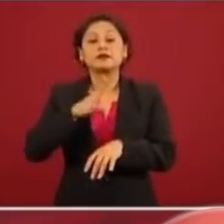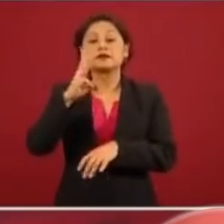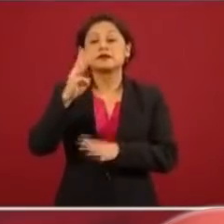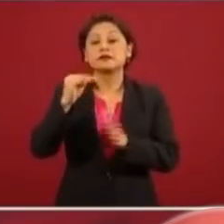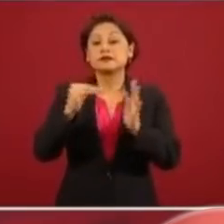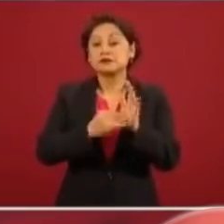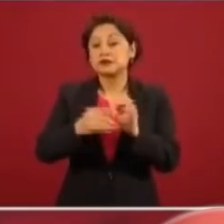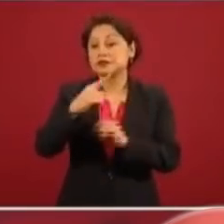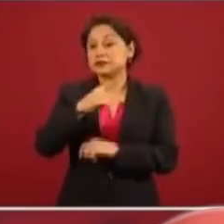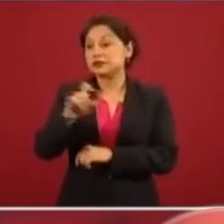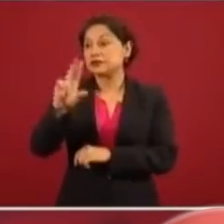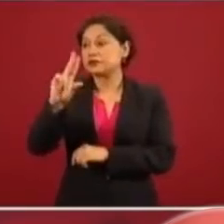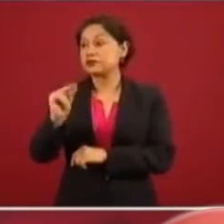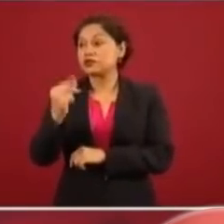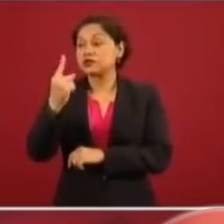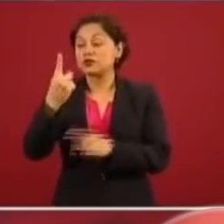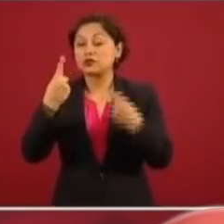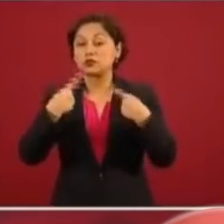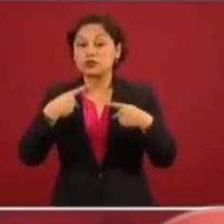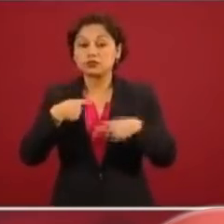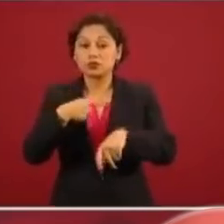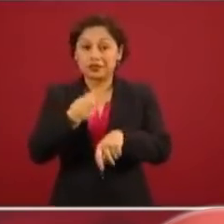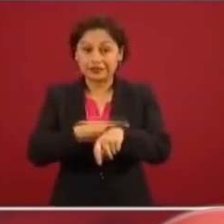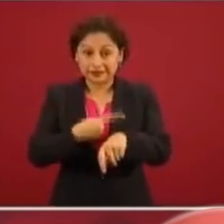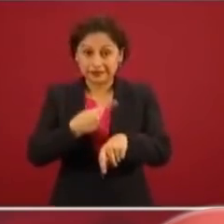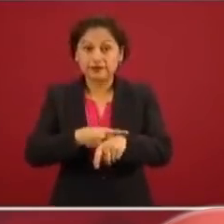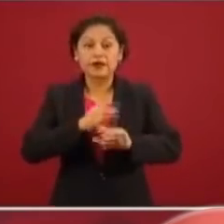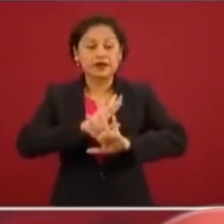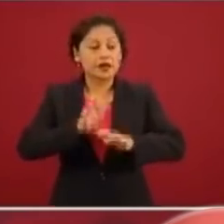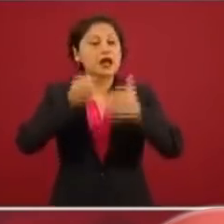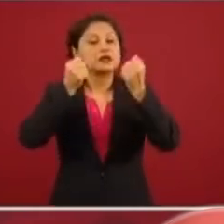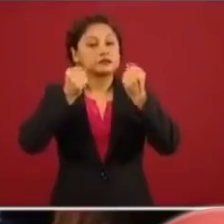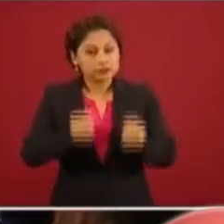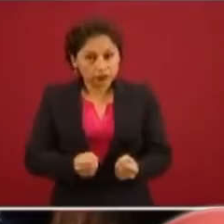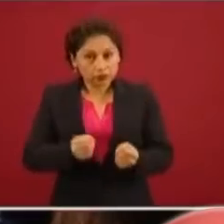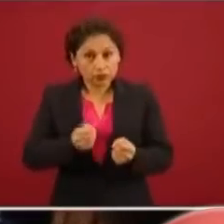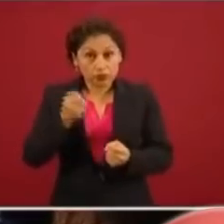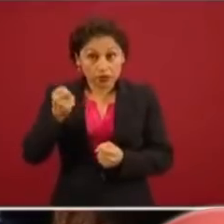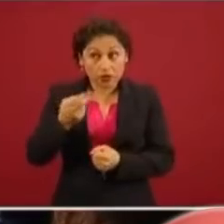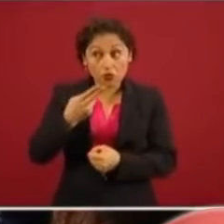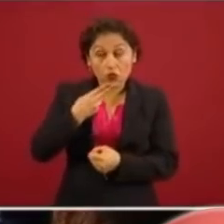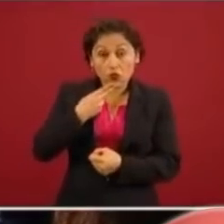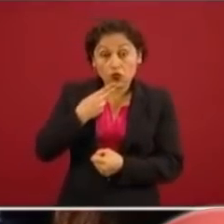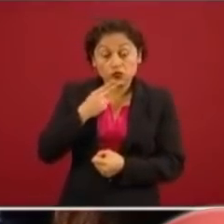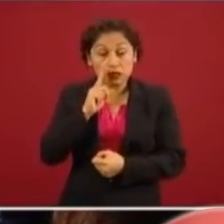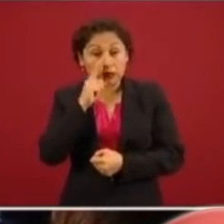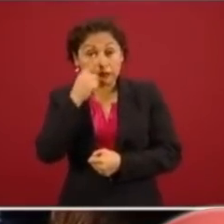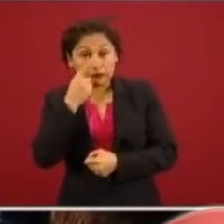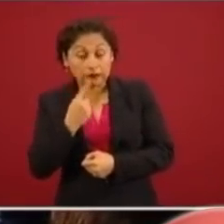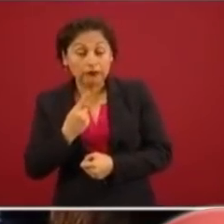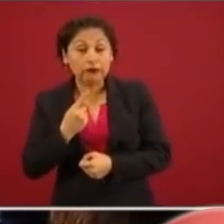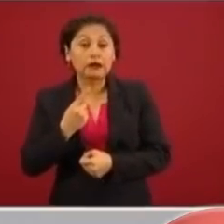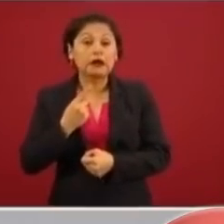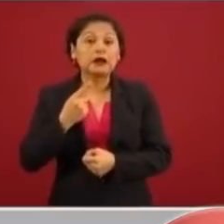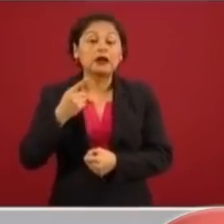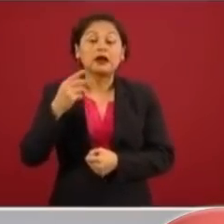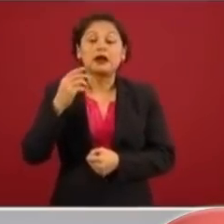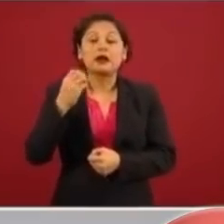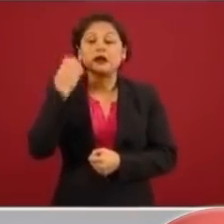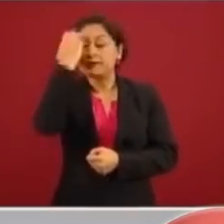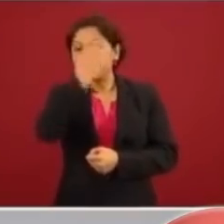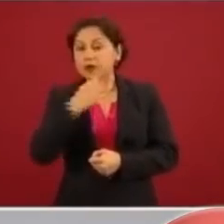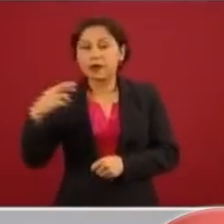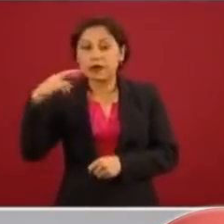casos confirmados, y no son por las pruebas rápidas, son por las pruebas que, preciso, ustedes ya lo